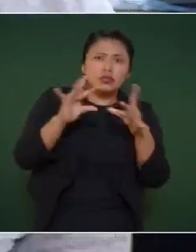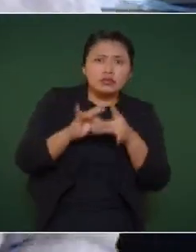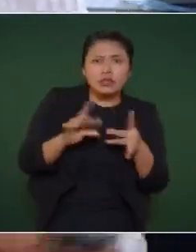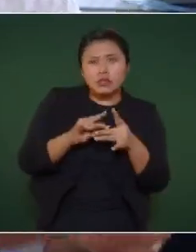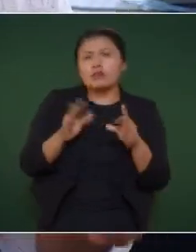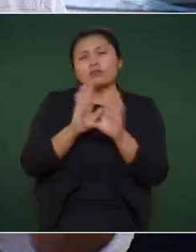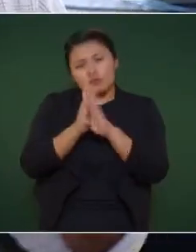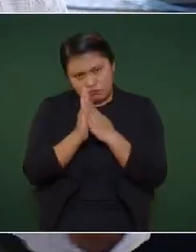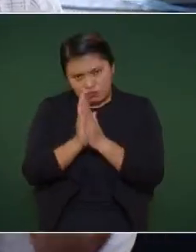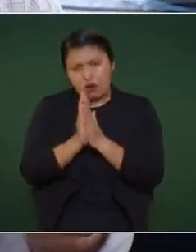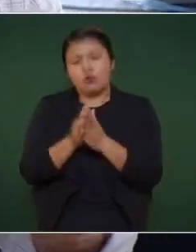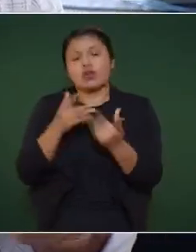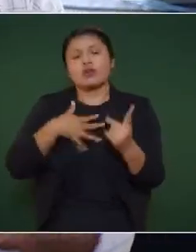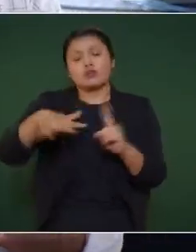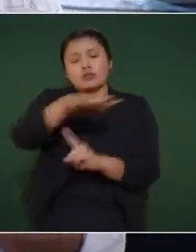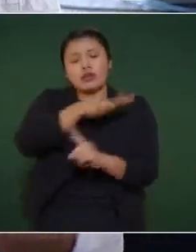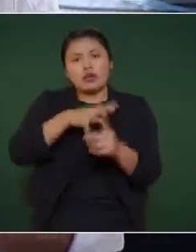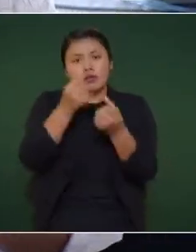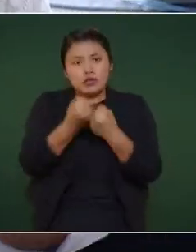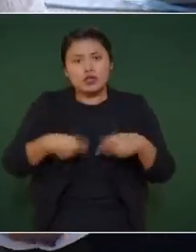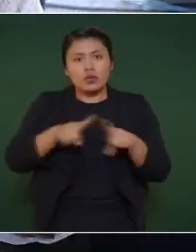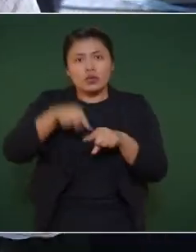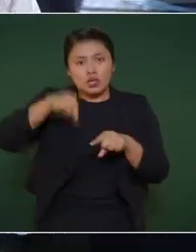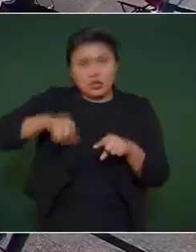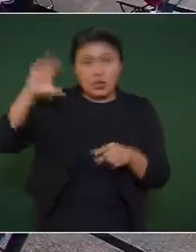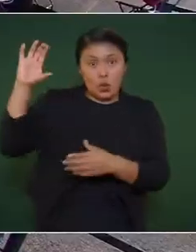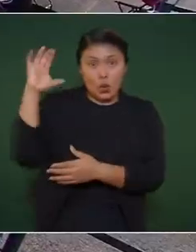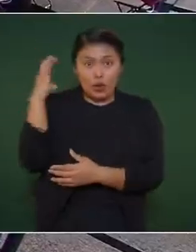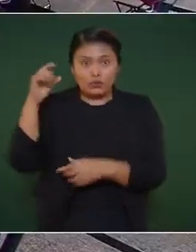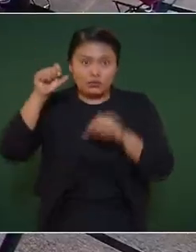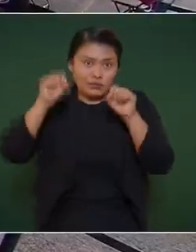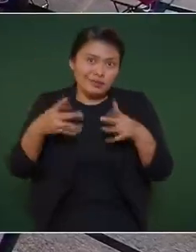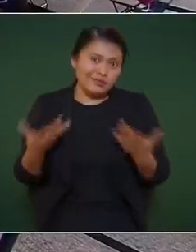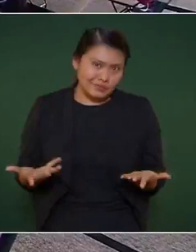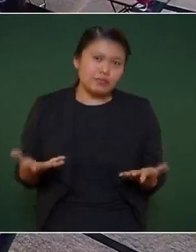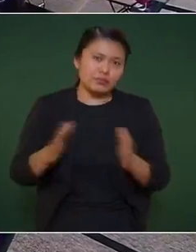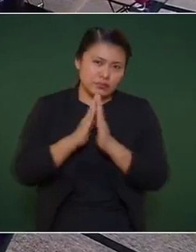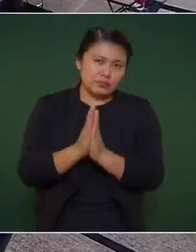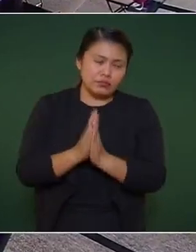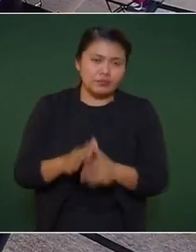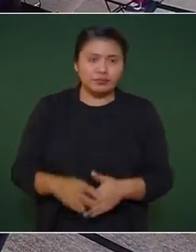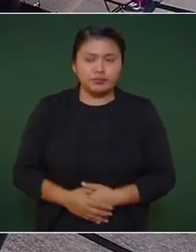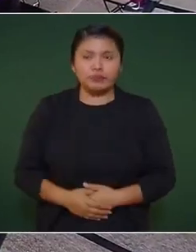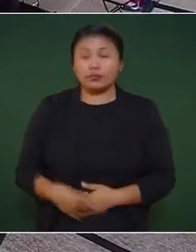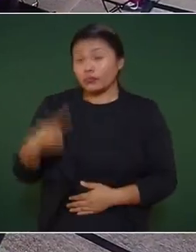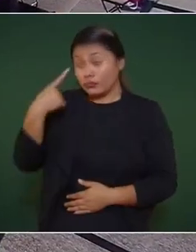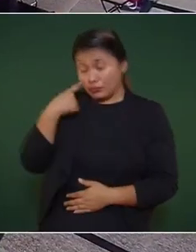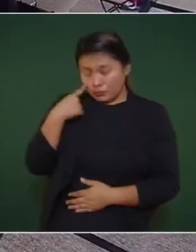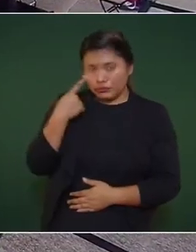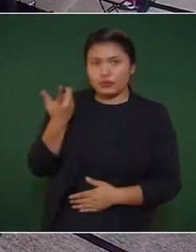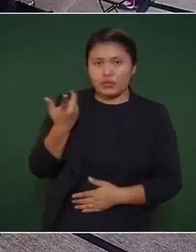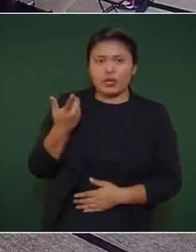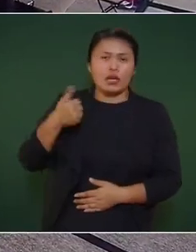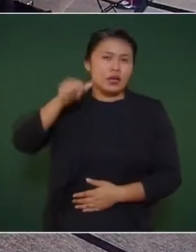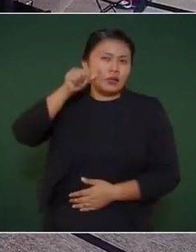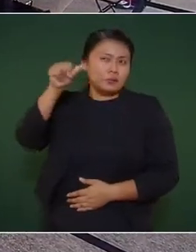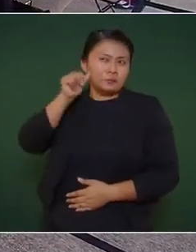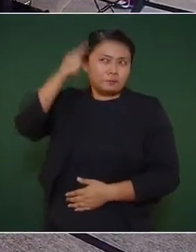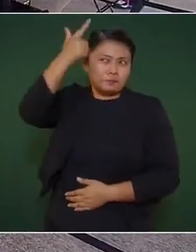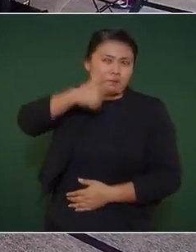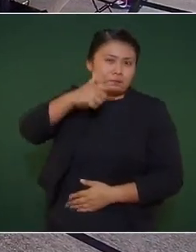sistema de salud, concretamente el estado de Veracruz y Coatzacoalcos. Bueno, en el caso de la reunión ayer,